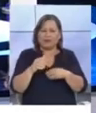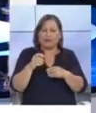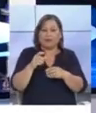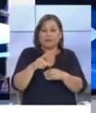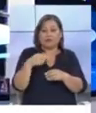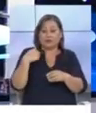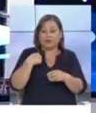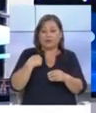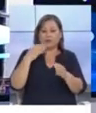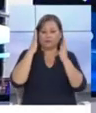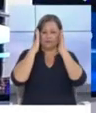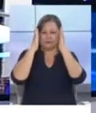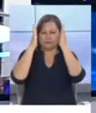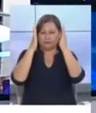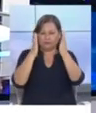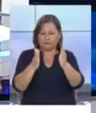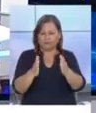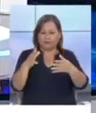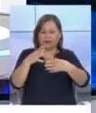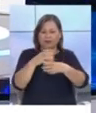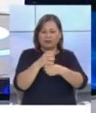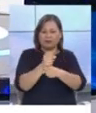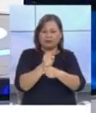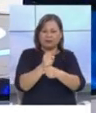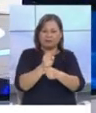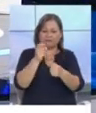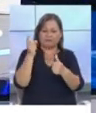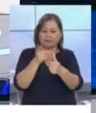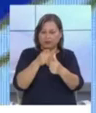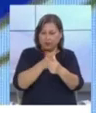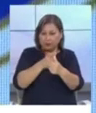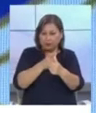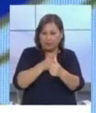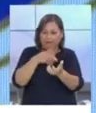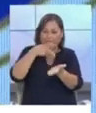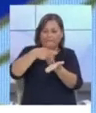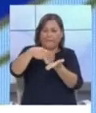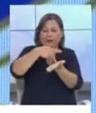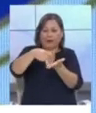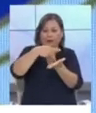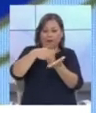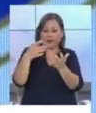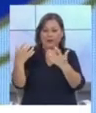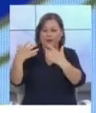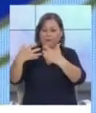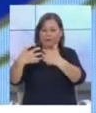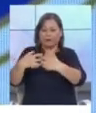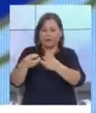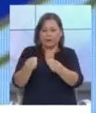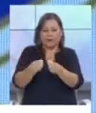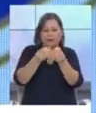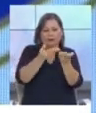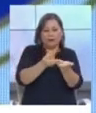llegué a la presidencia me voy a concentrar en iniciativas puntuales voy a pagarle a los proveedores del estado más de mil millones de dólares